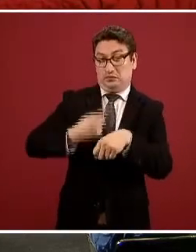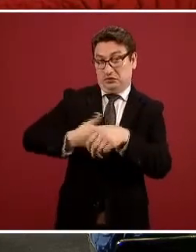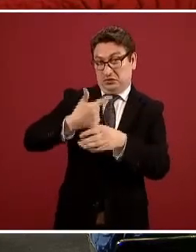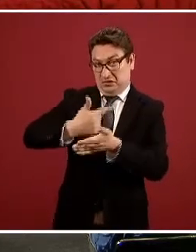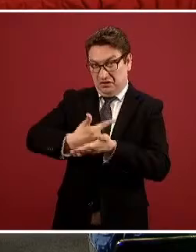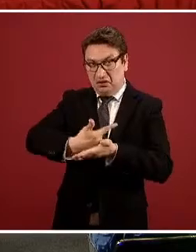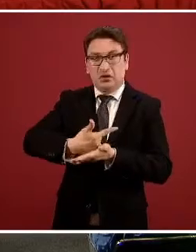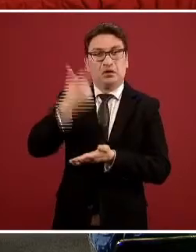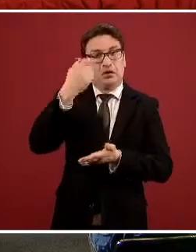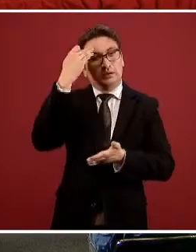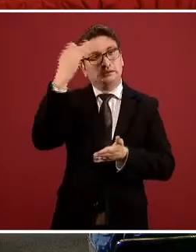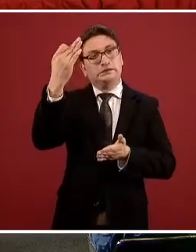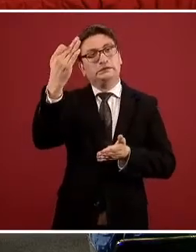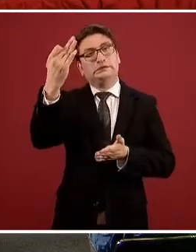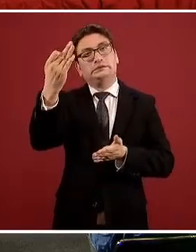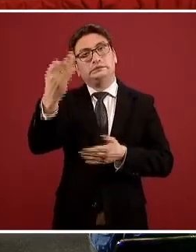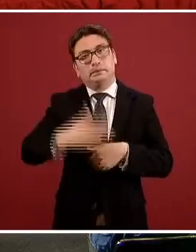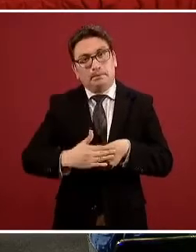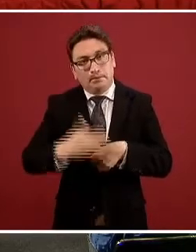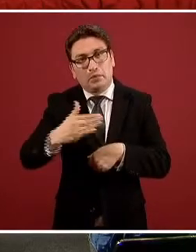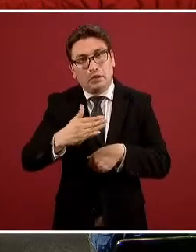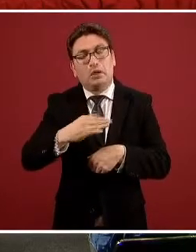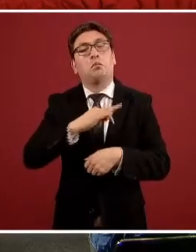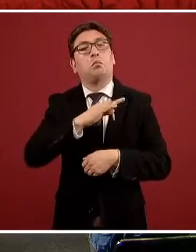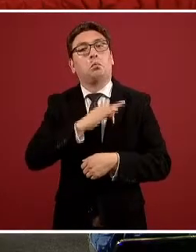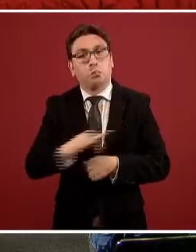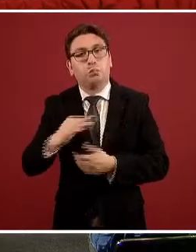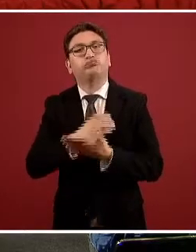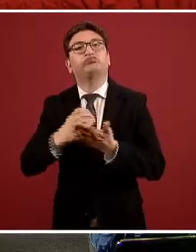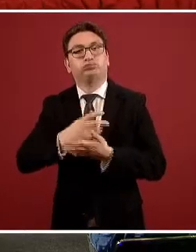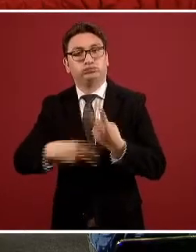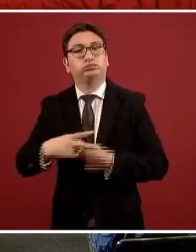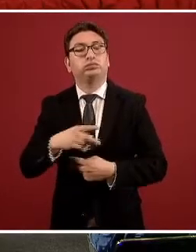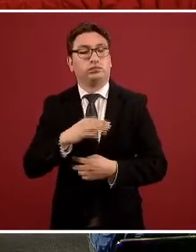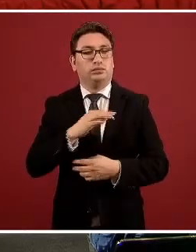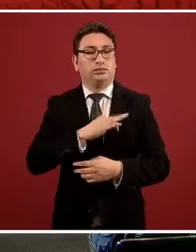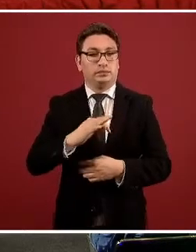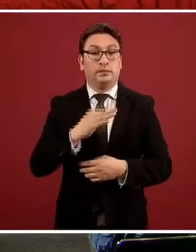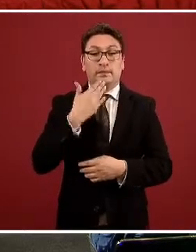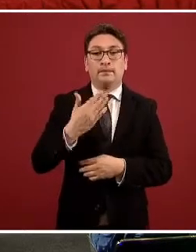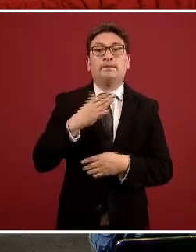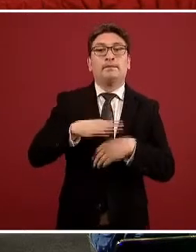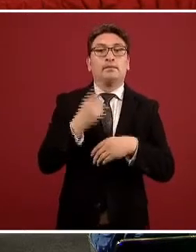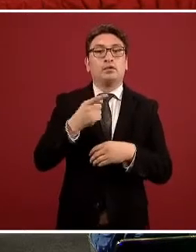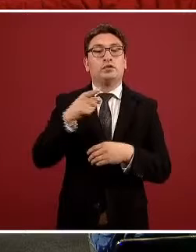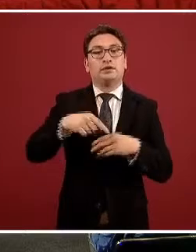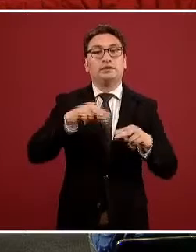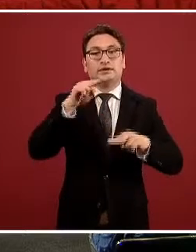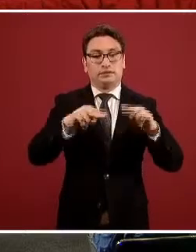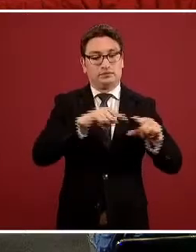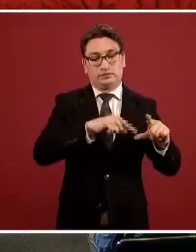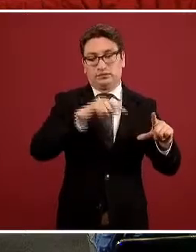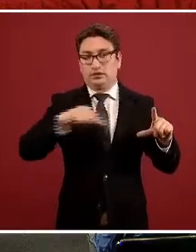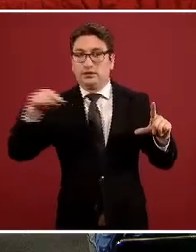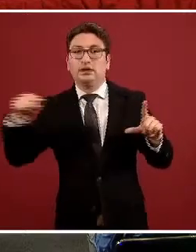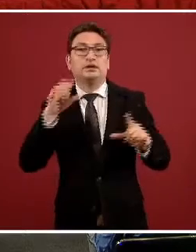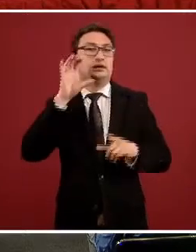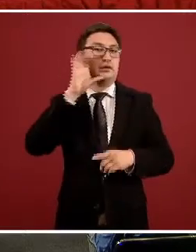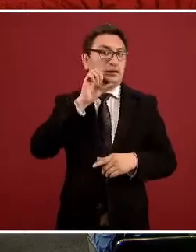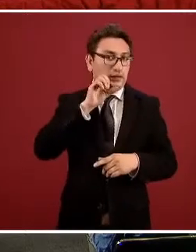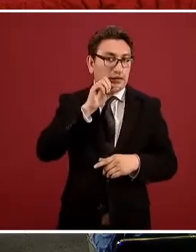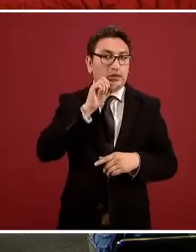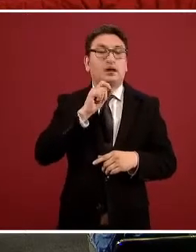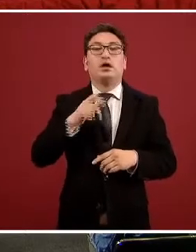aunque tardan mucho más, pueden recuperarse. Y esto se ve en la curva anaranjada, que donde tenemos los casos